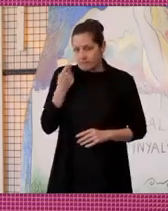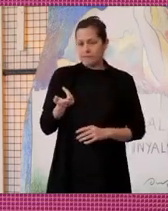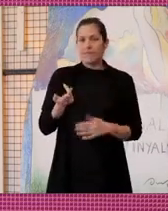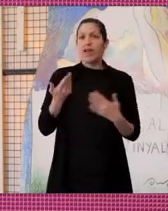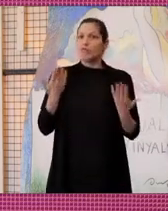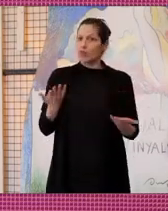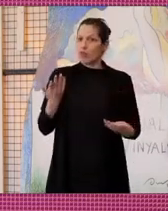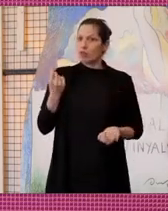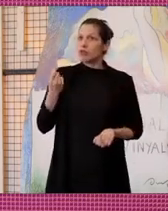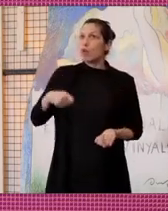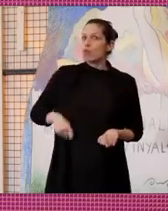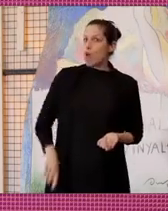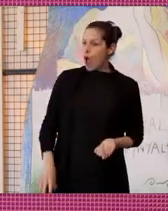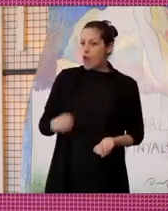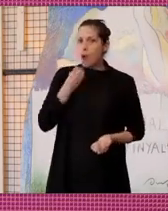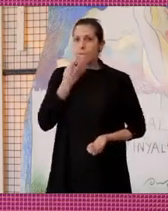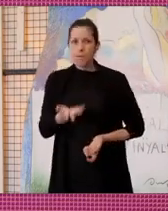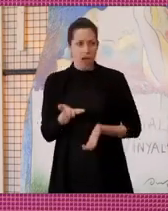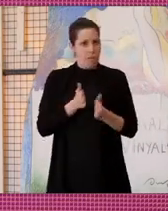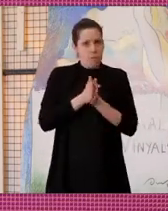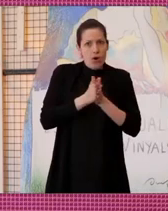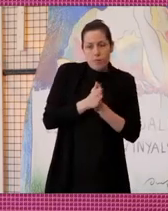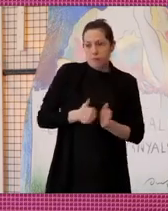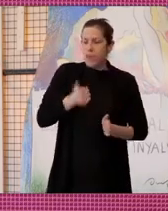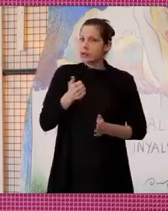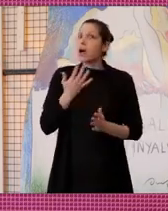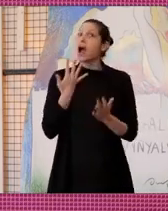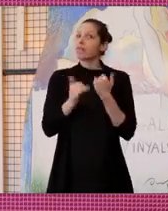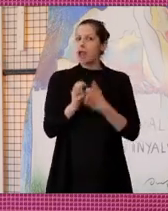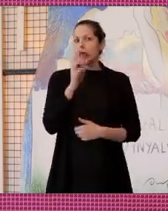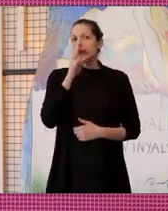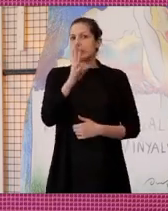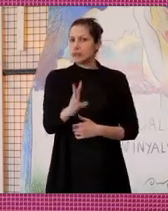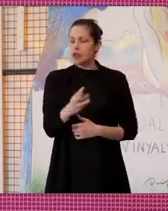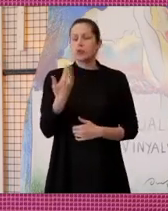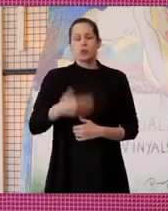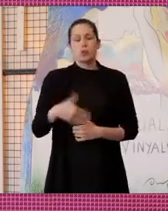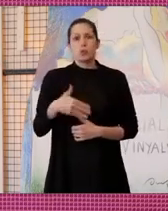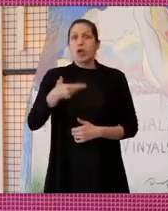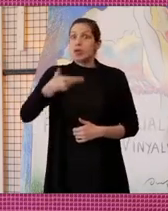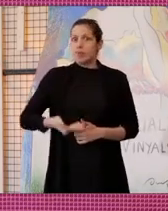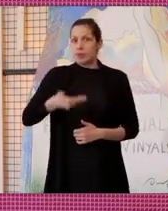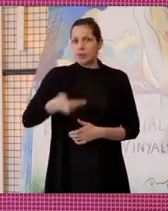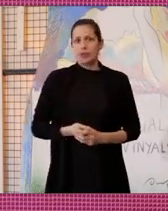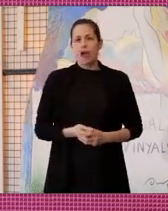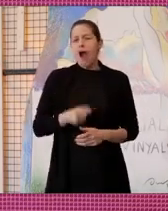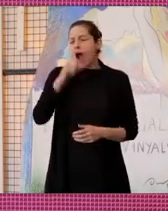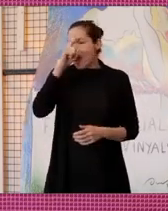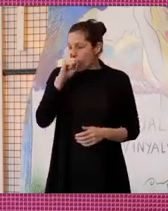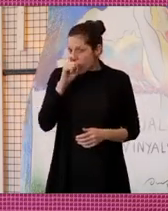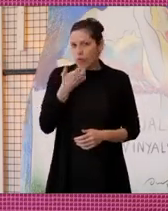y aquello fue muy interesante fueron tres años muy importante yo recuerdo por ejemplo